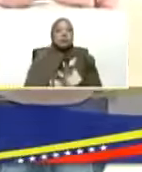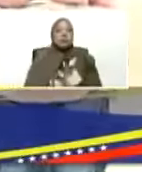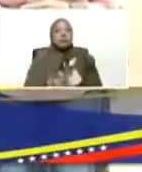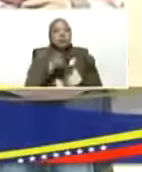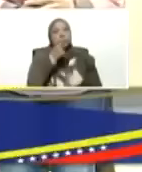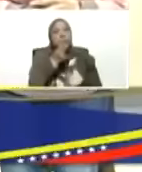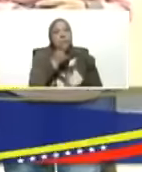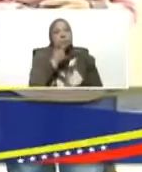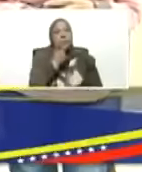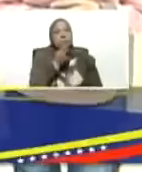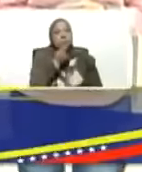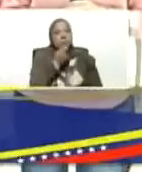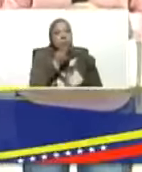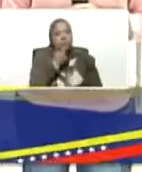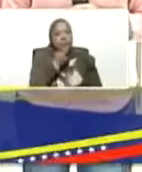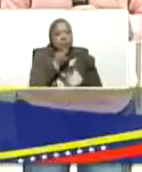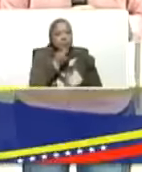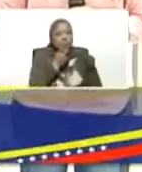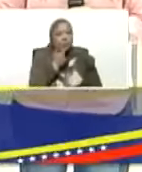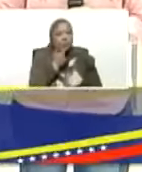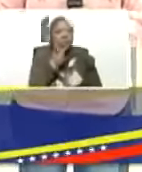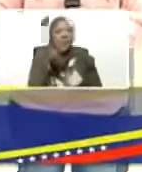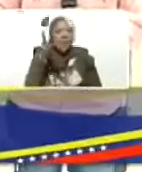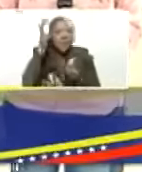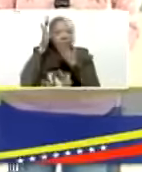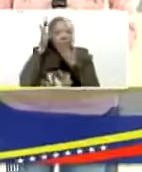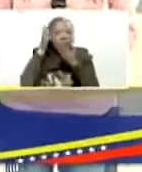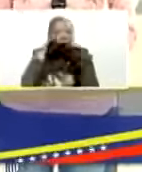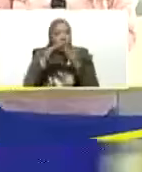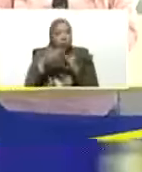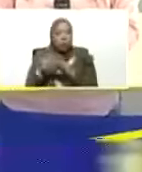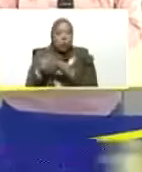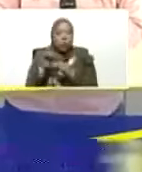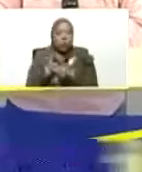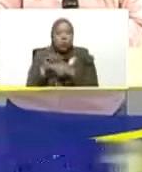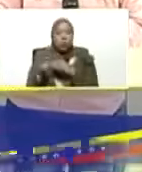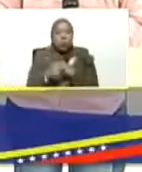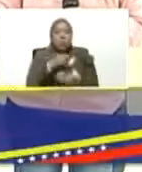mira. Esto es una belleza hecha por los Guayú de la Guajira.